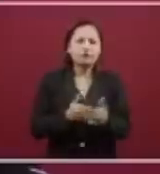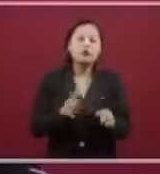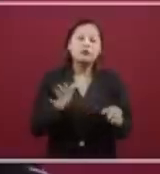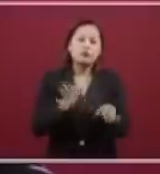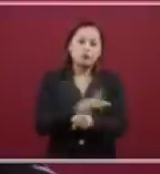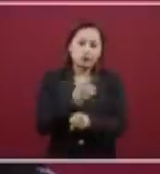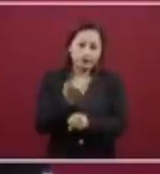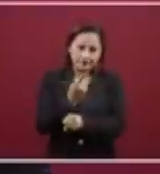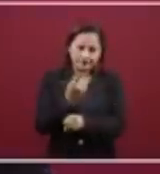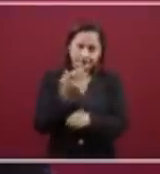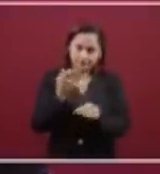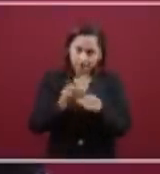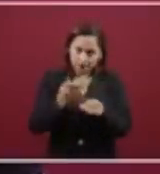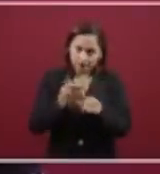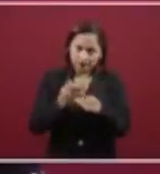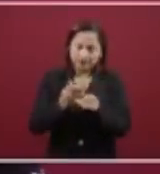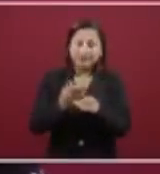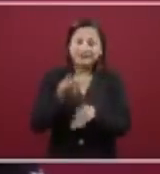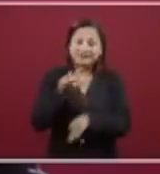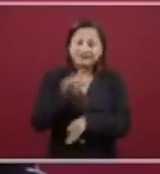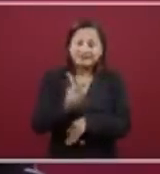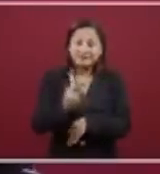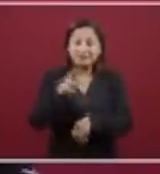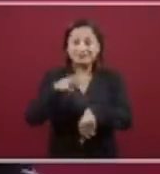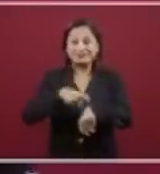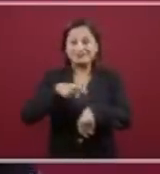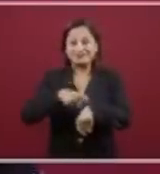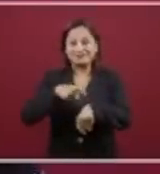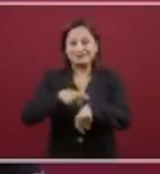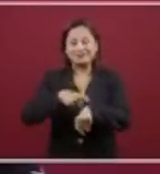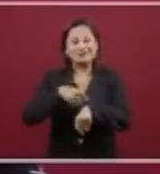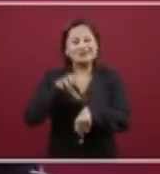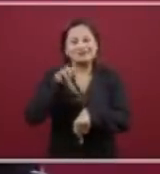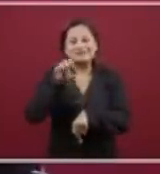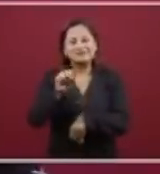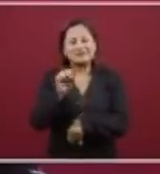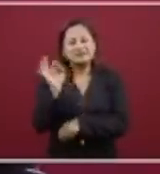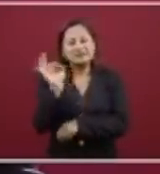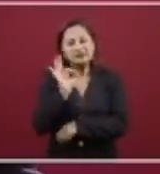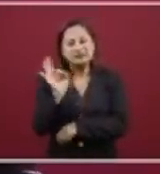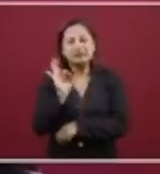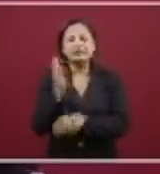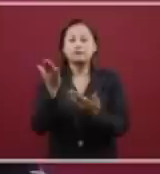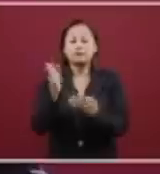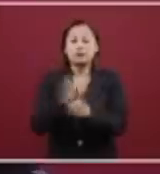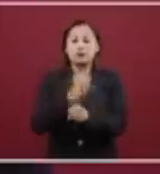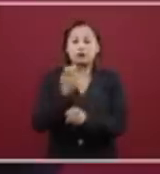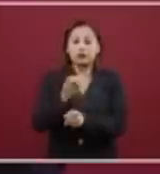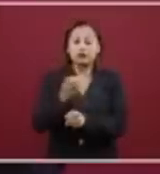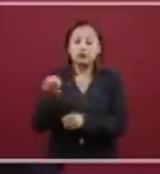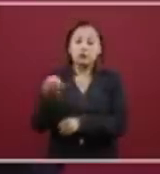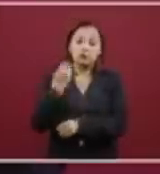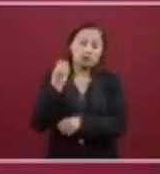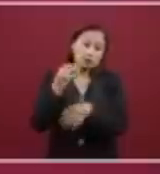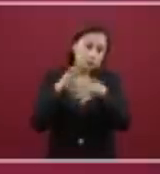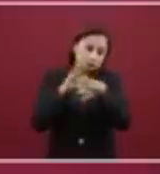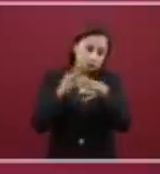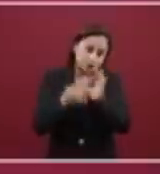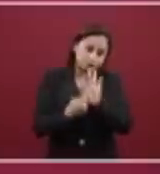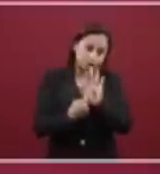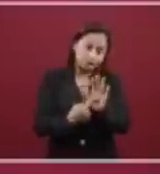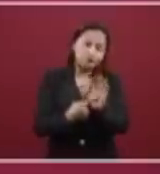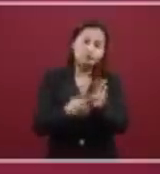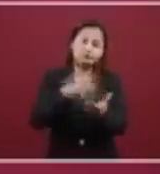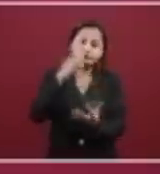vamos a dividir en dos partes la presentación primero una